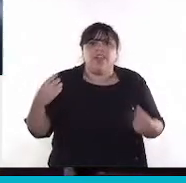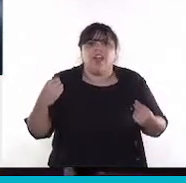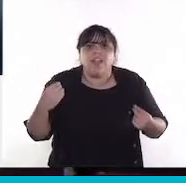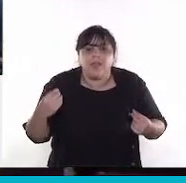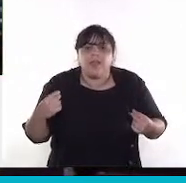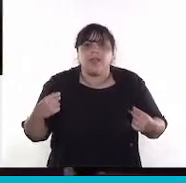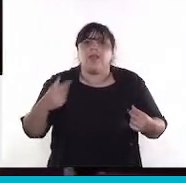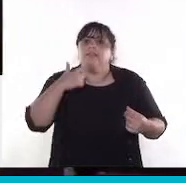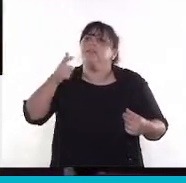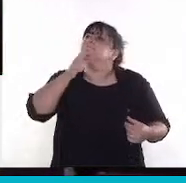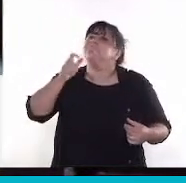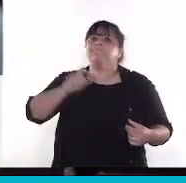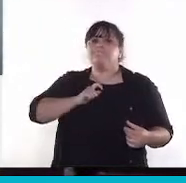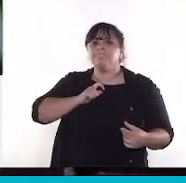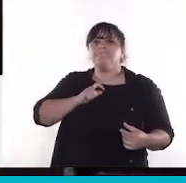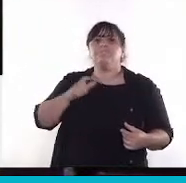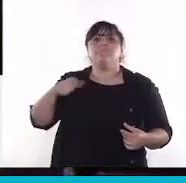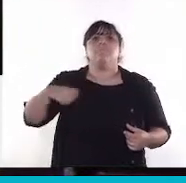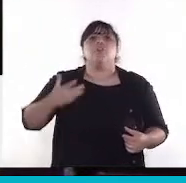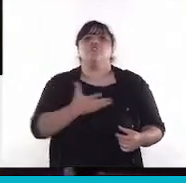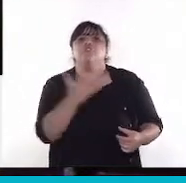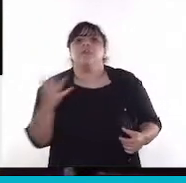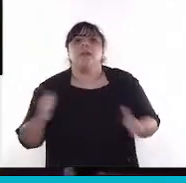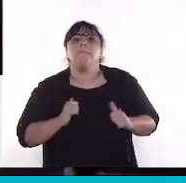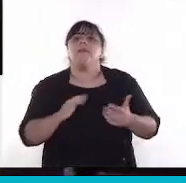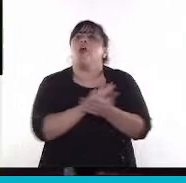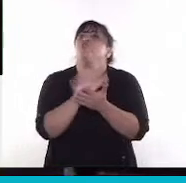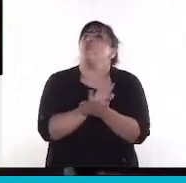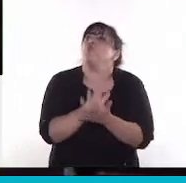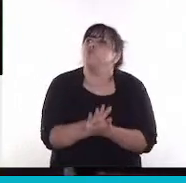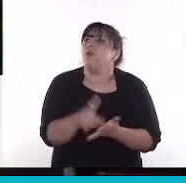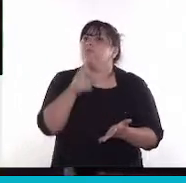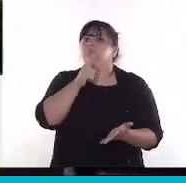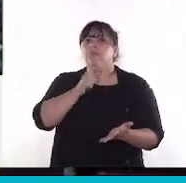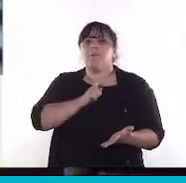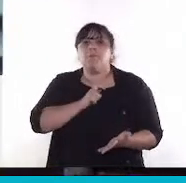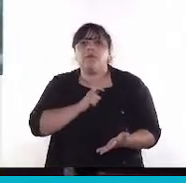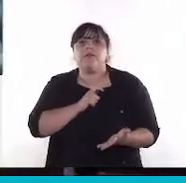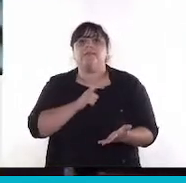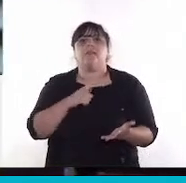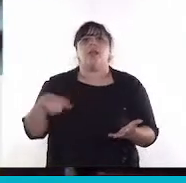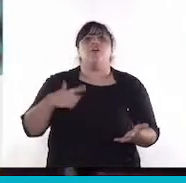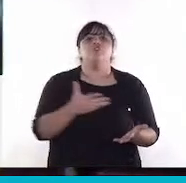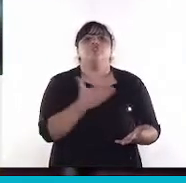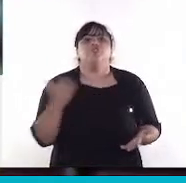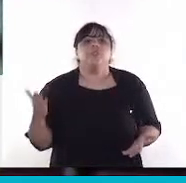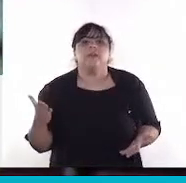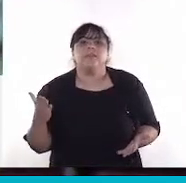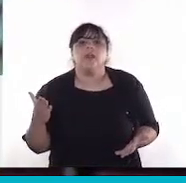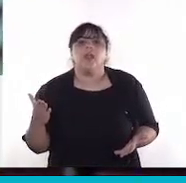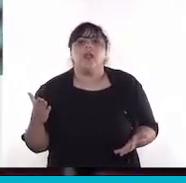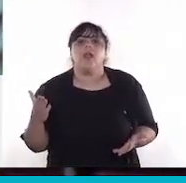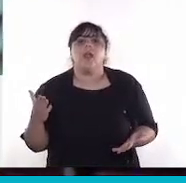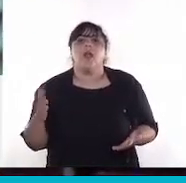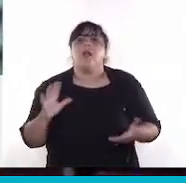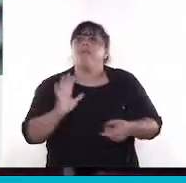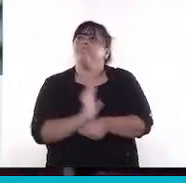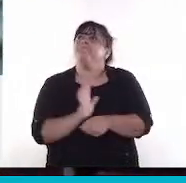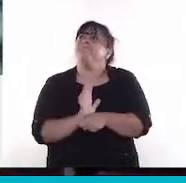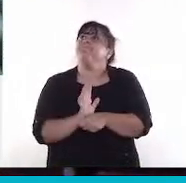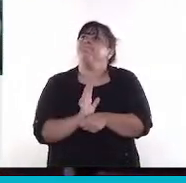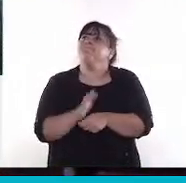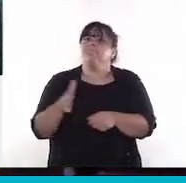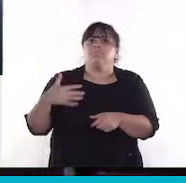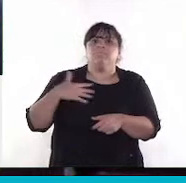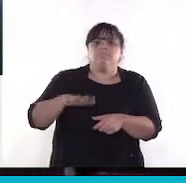respuestas, la sociedad está esperando soluciones, la sociedad está viendo un camino de